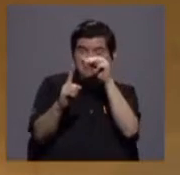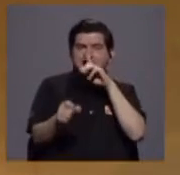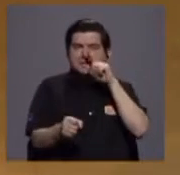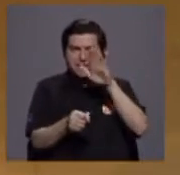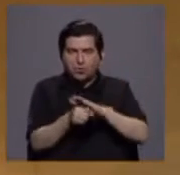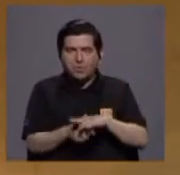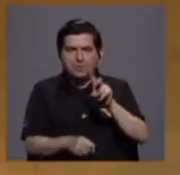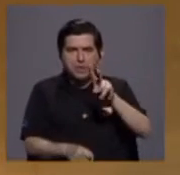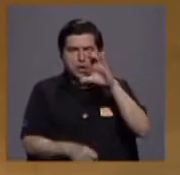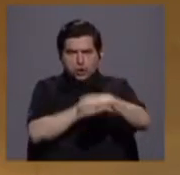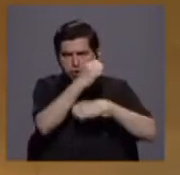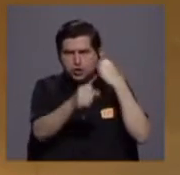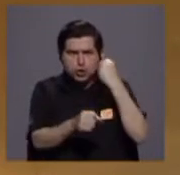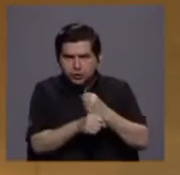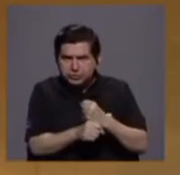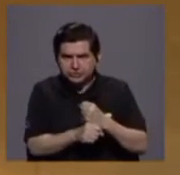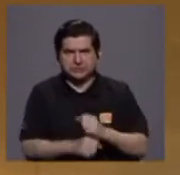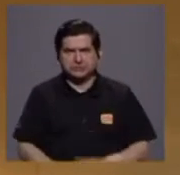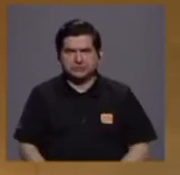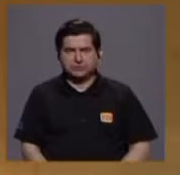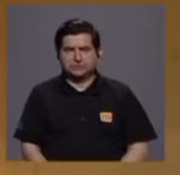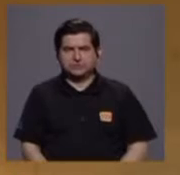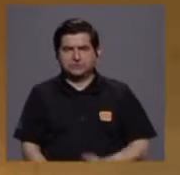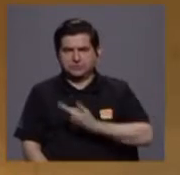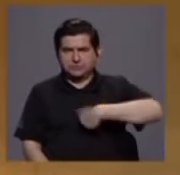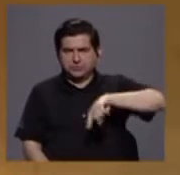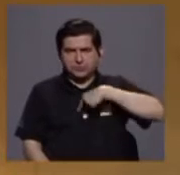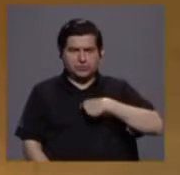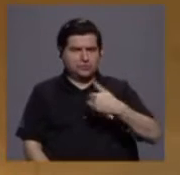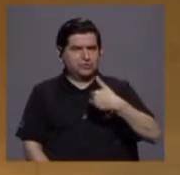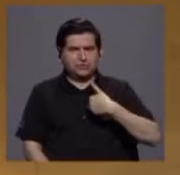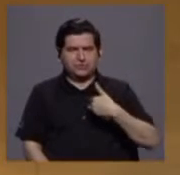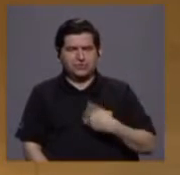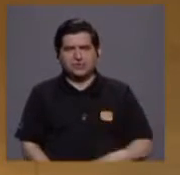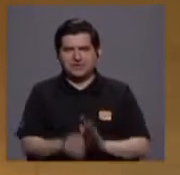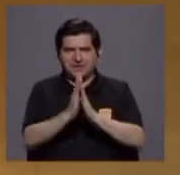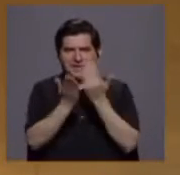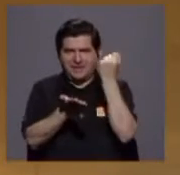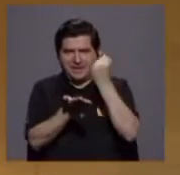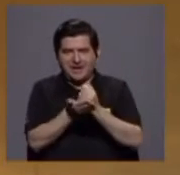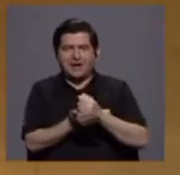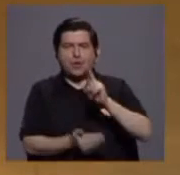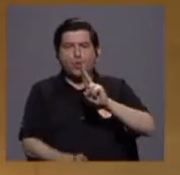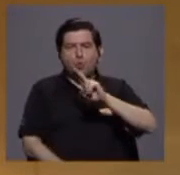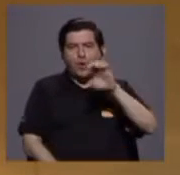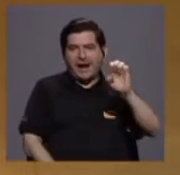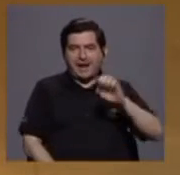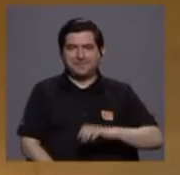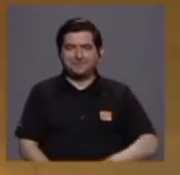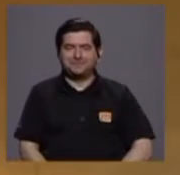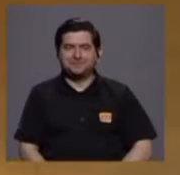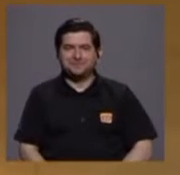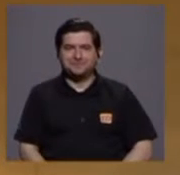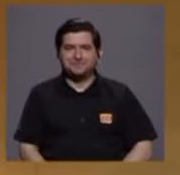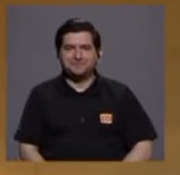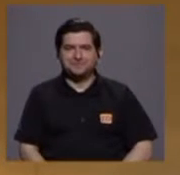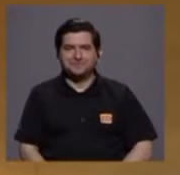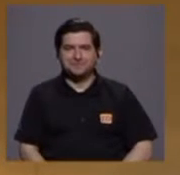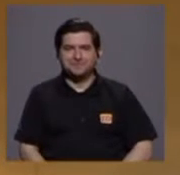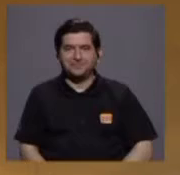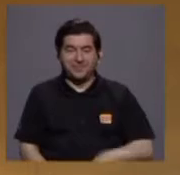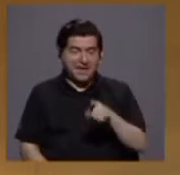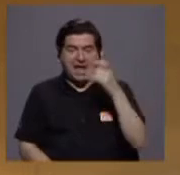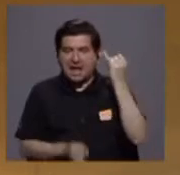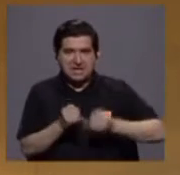cumplir 200 años de no contar con pasaporte de la Unión Europea y ahí